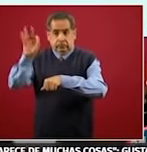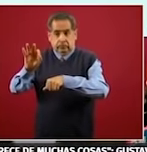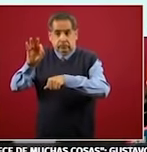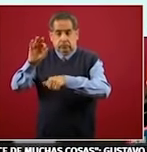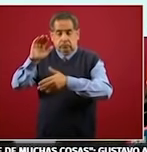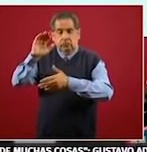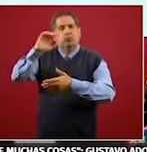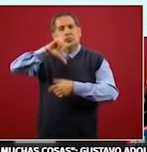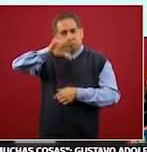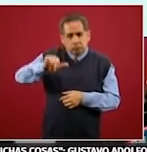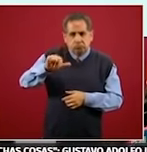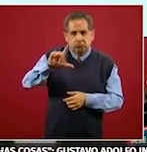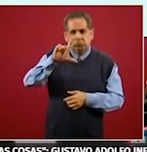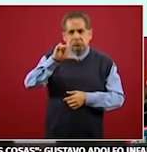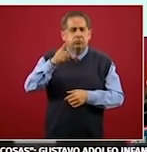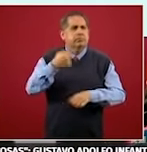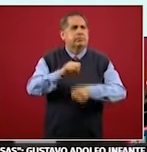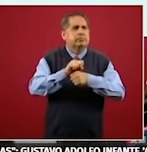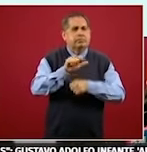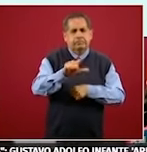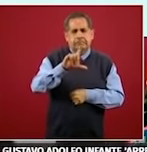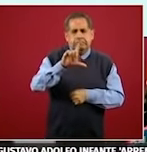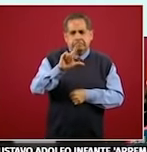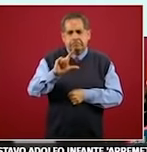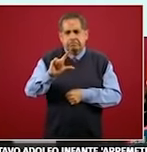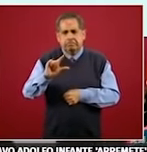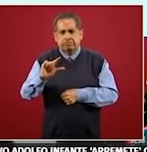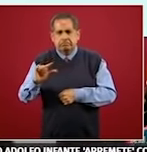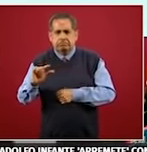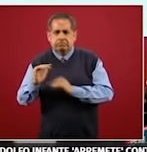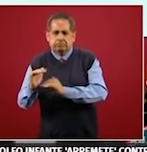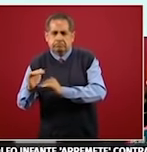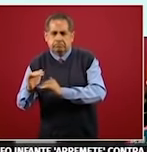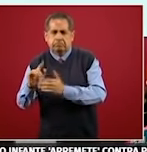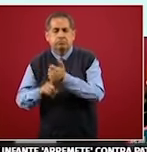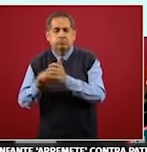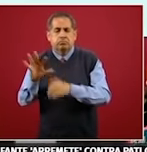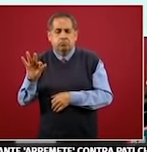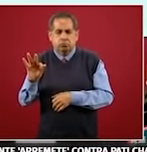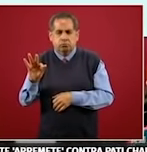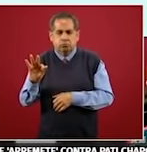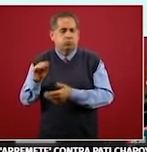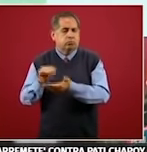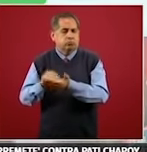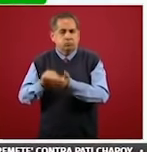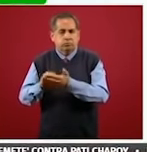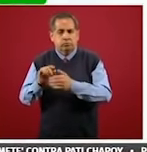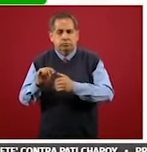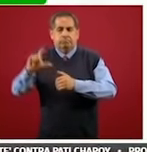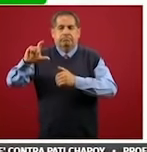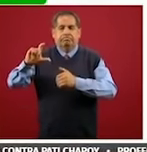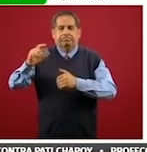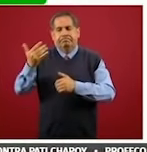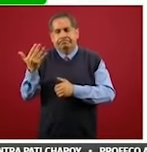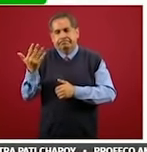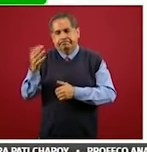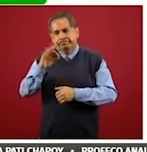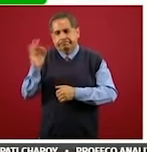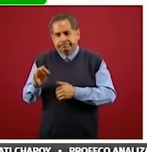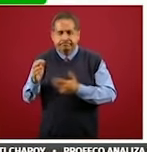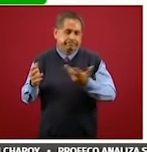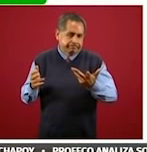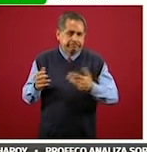descenso progresivo después desde la semana 17 y ha llegado a 40 y ahorita está en 50. Por su parte, lo que vemos es